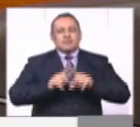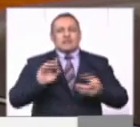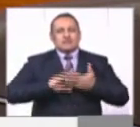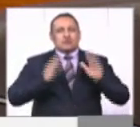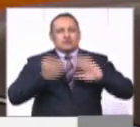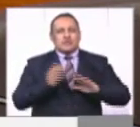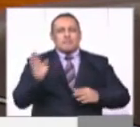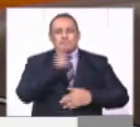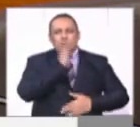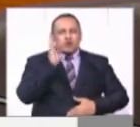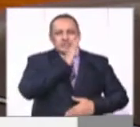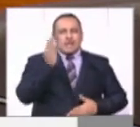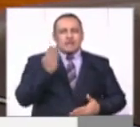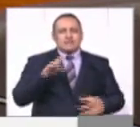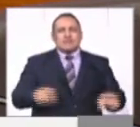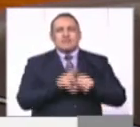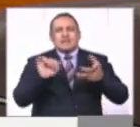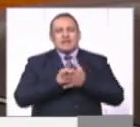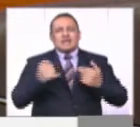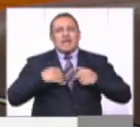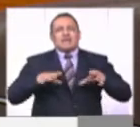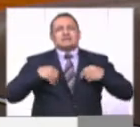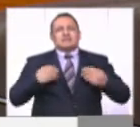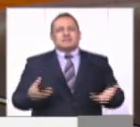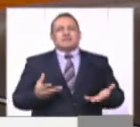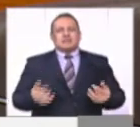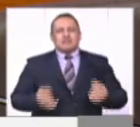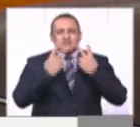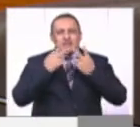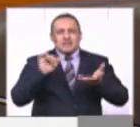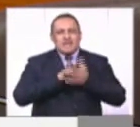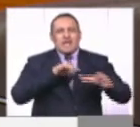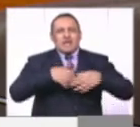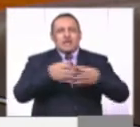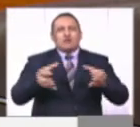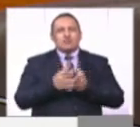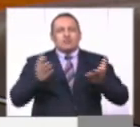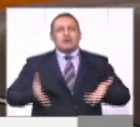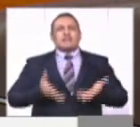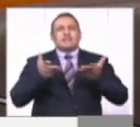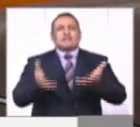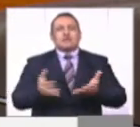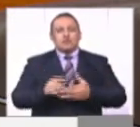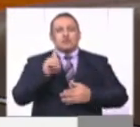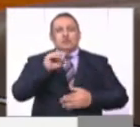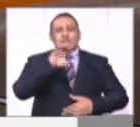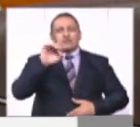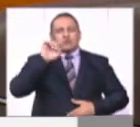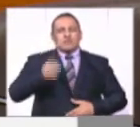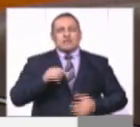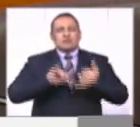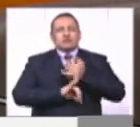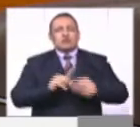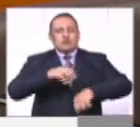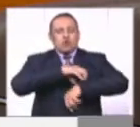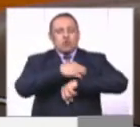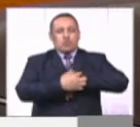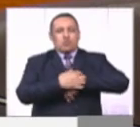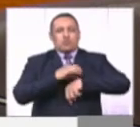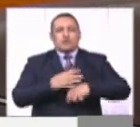sociedad hipócrita donde se permite que alguien diga que me prestaron medio millón de soles en